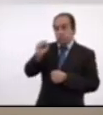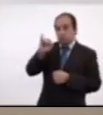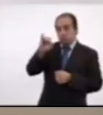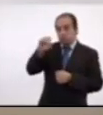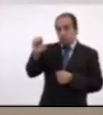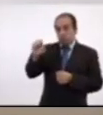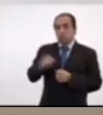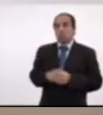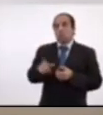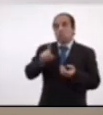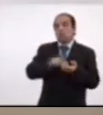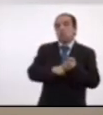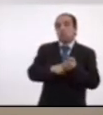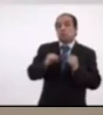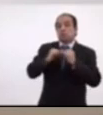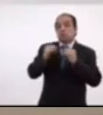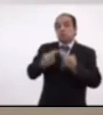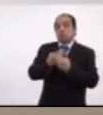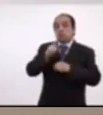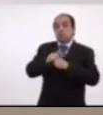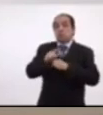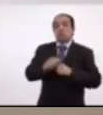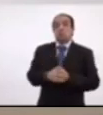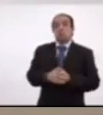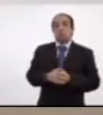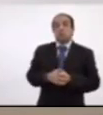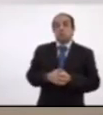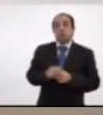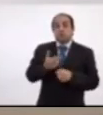los hospitales, los institutos nacionales y los